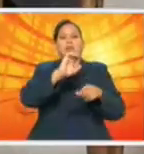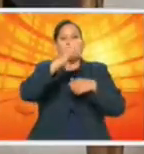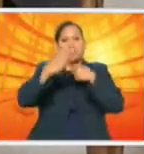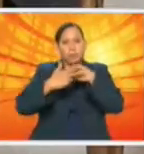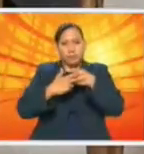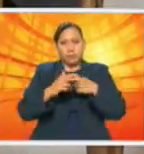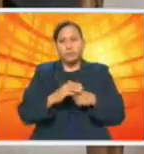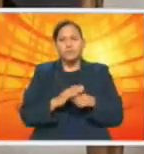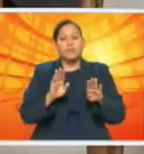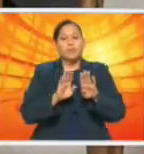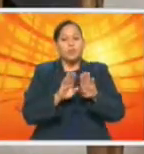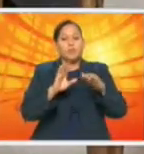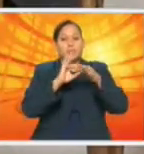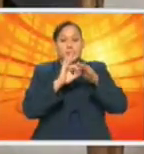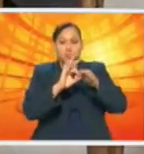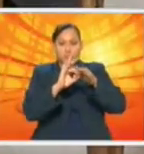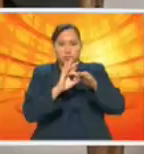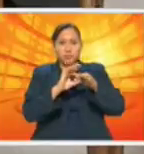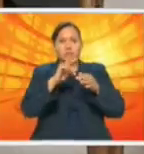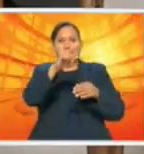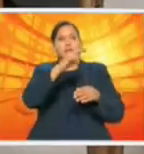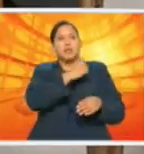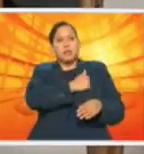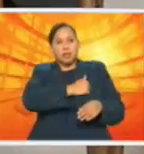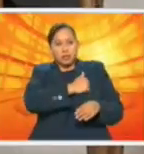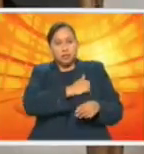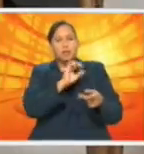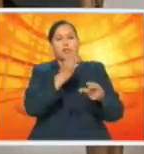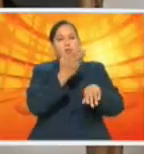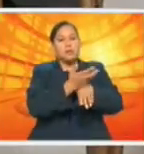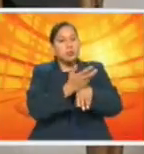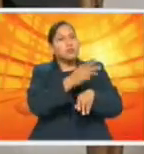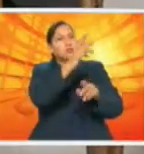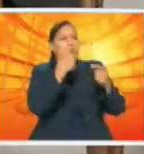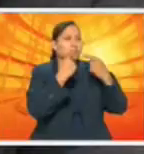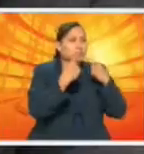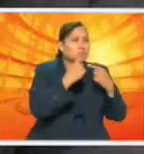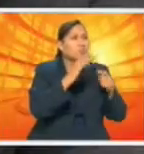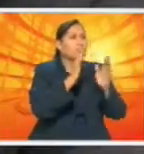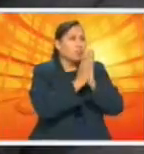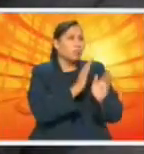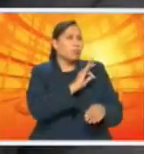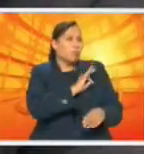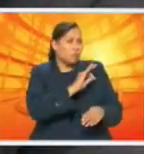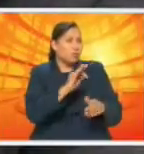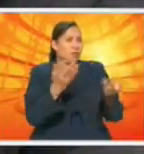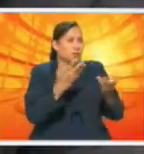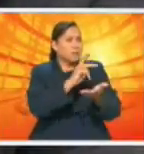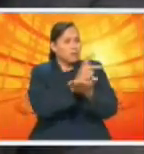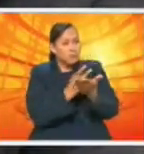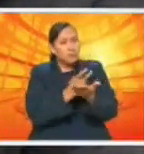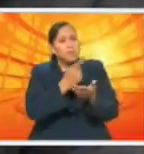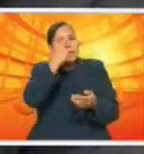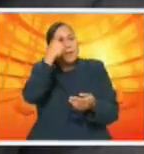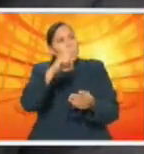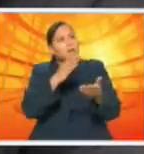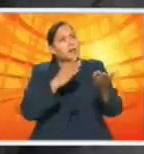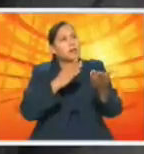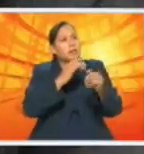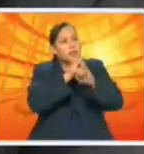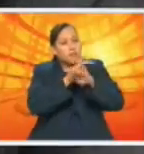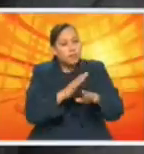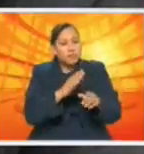de que a través de alianzas con la sociedad civil canadiense o estadounidense podamos elaborar programas de acceso a la